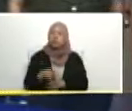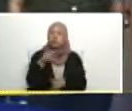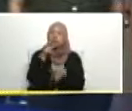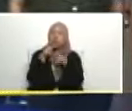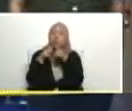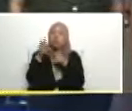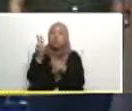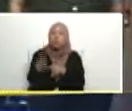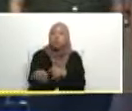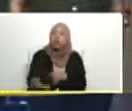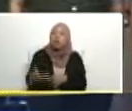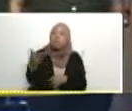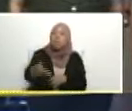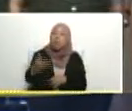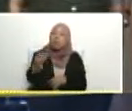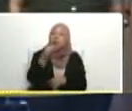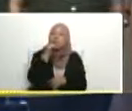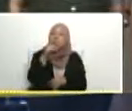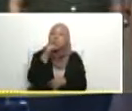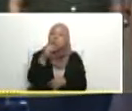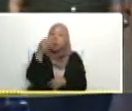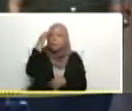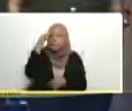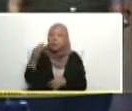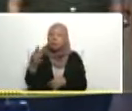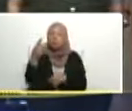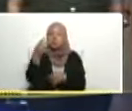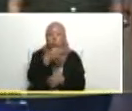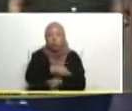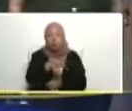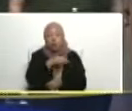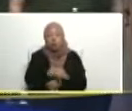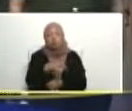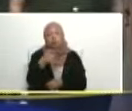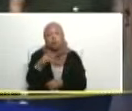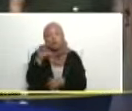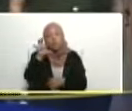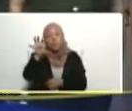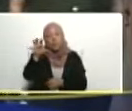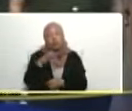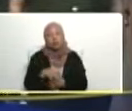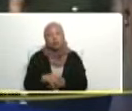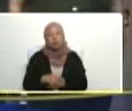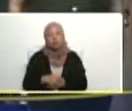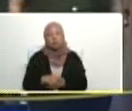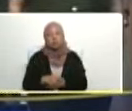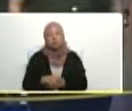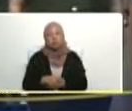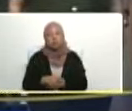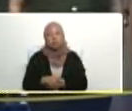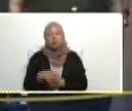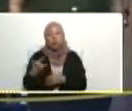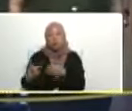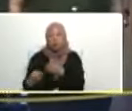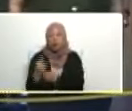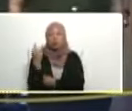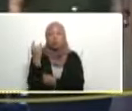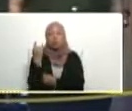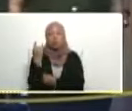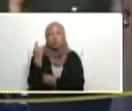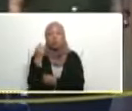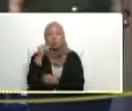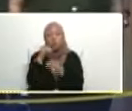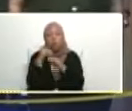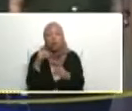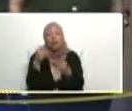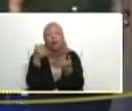tener y portar el uniforme militar y sus insignias y sus símbolos de la patria, esos traidores,